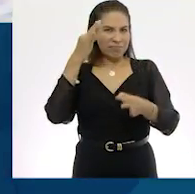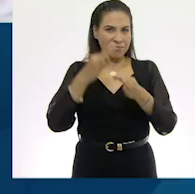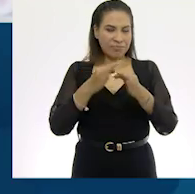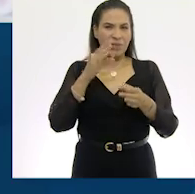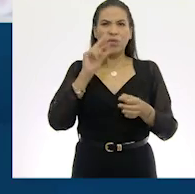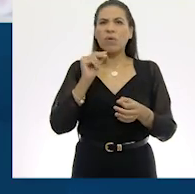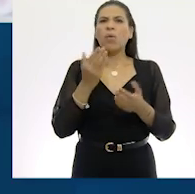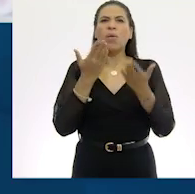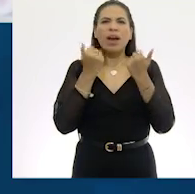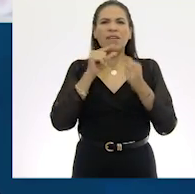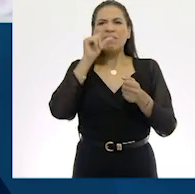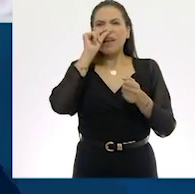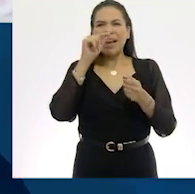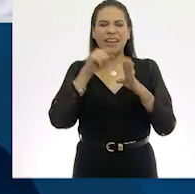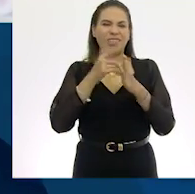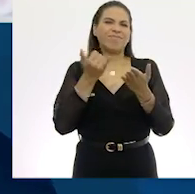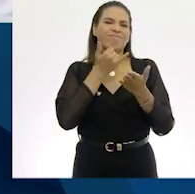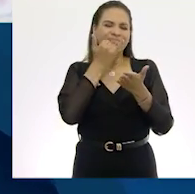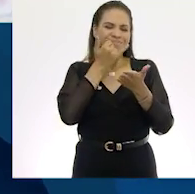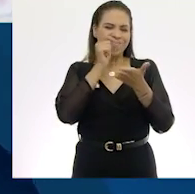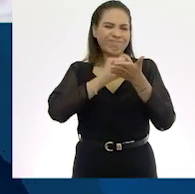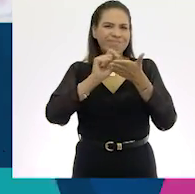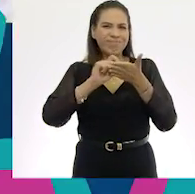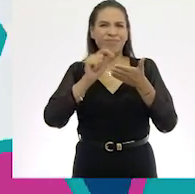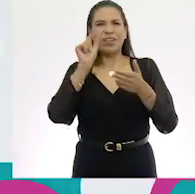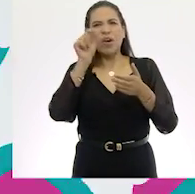que no tenga fallas ortográficas.